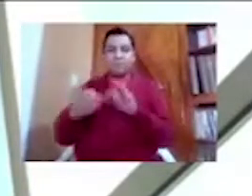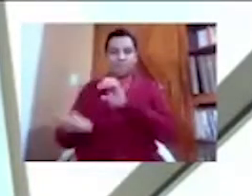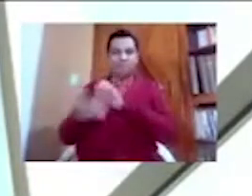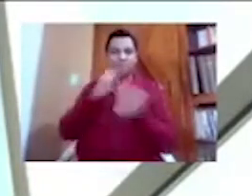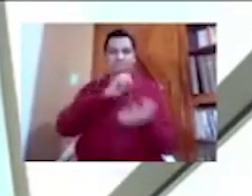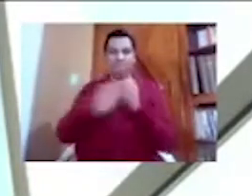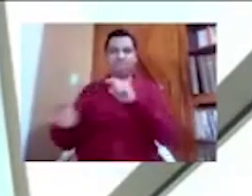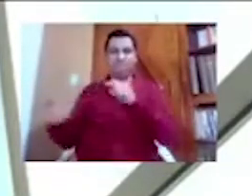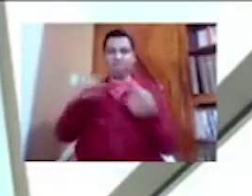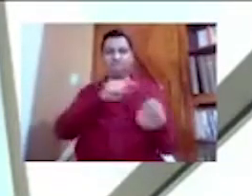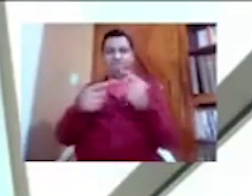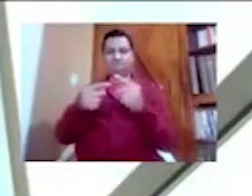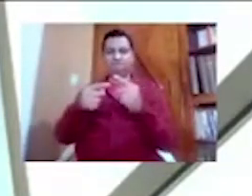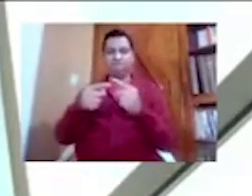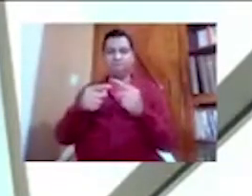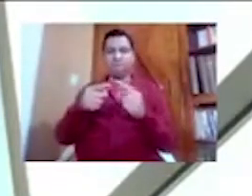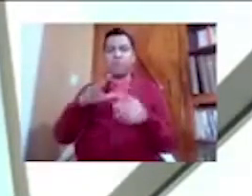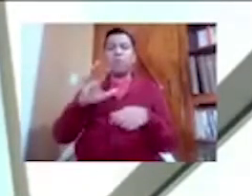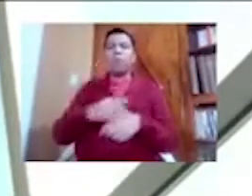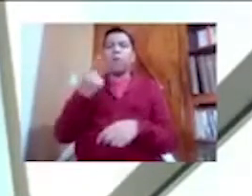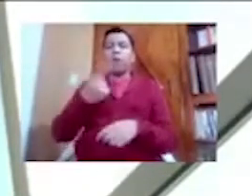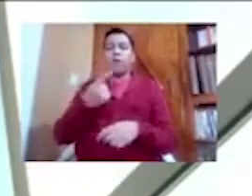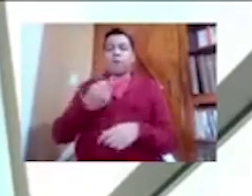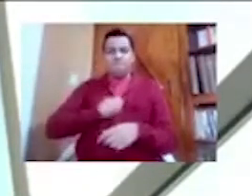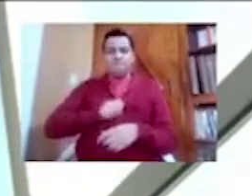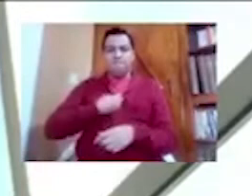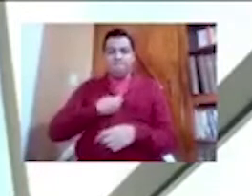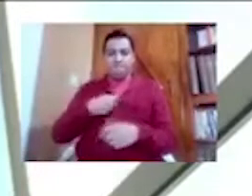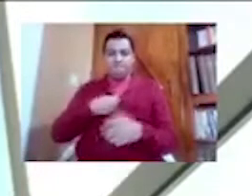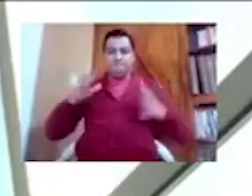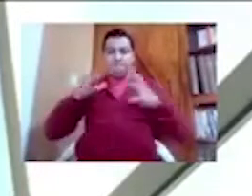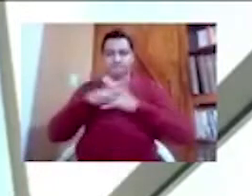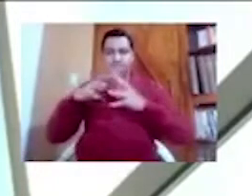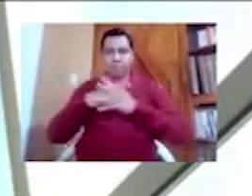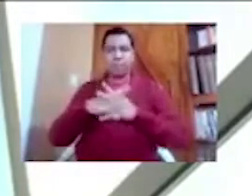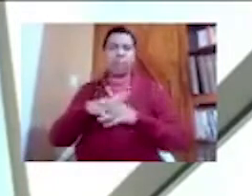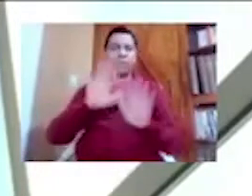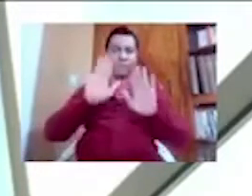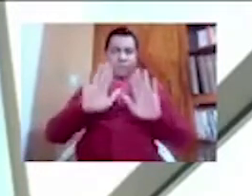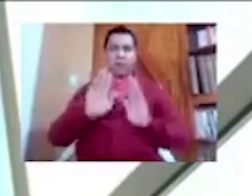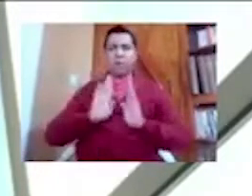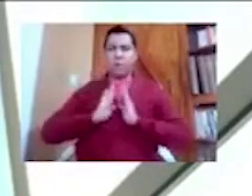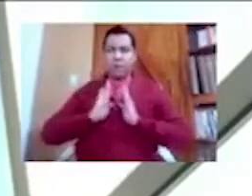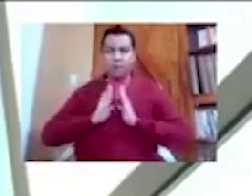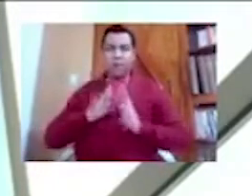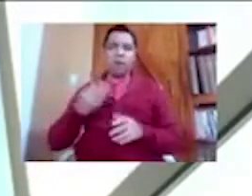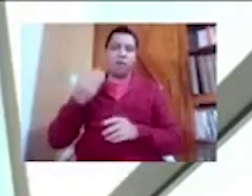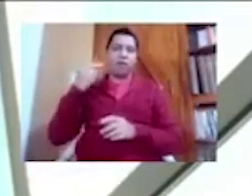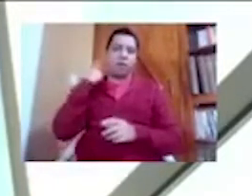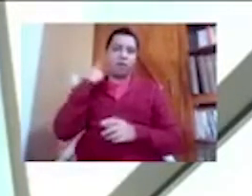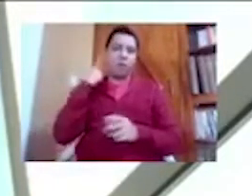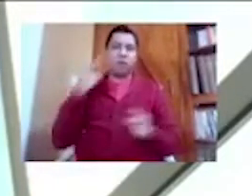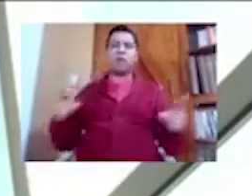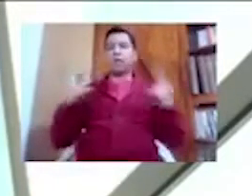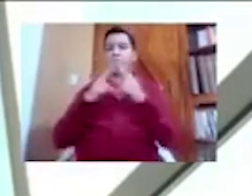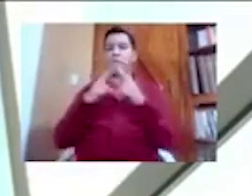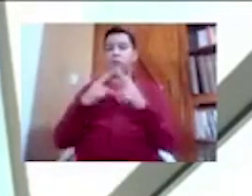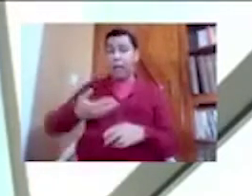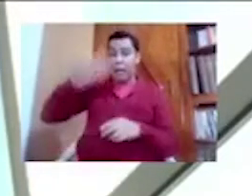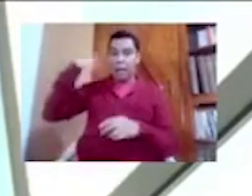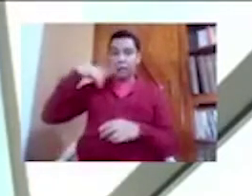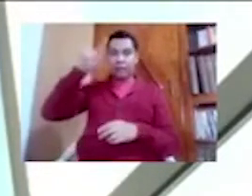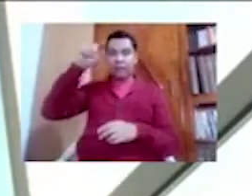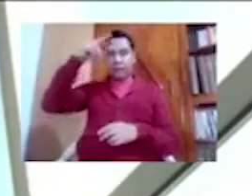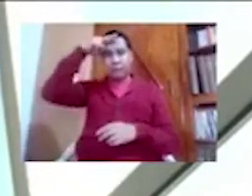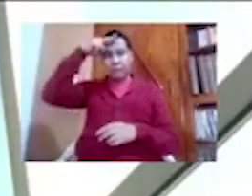sistema, cómo estaba estructurado el sistema político, económico, militar y, por supuesto, religioso. Si vemos las imágenes,